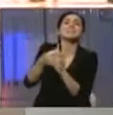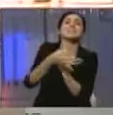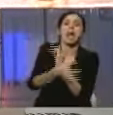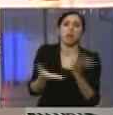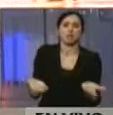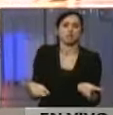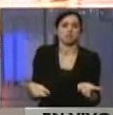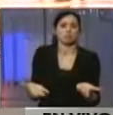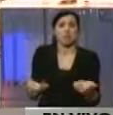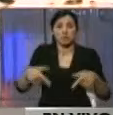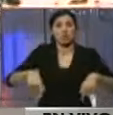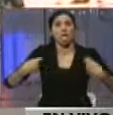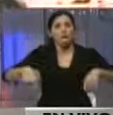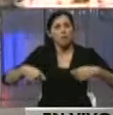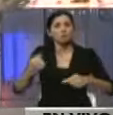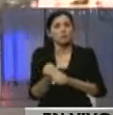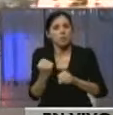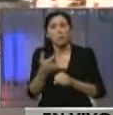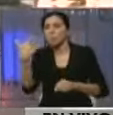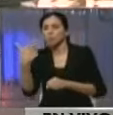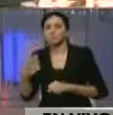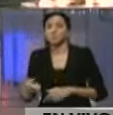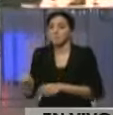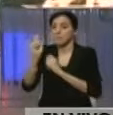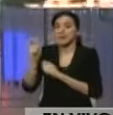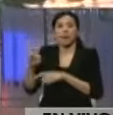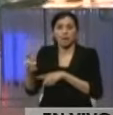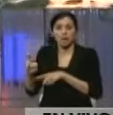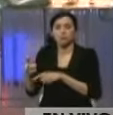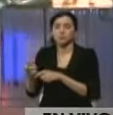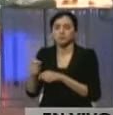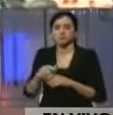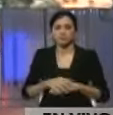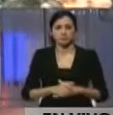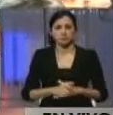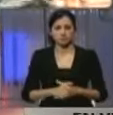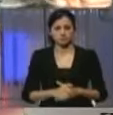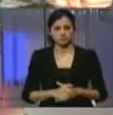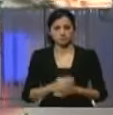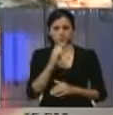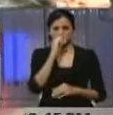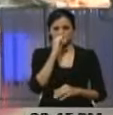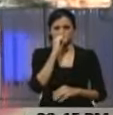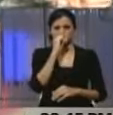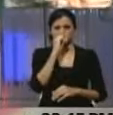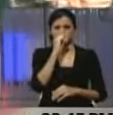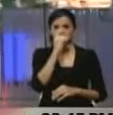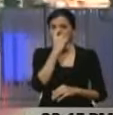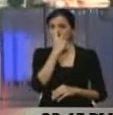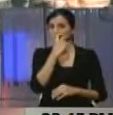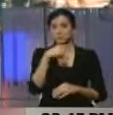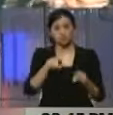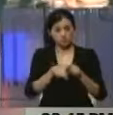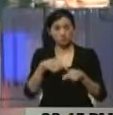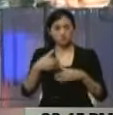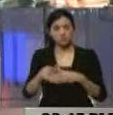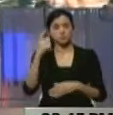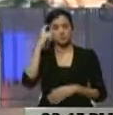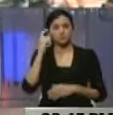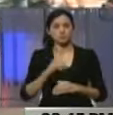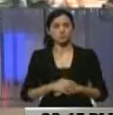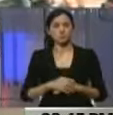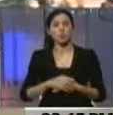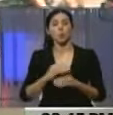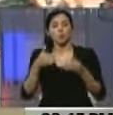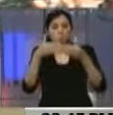cuesta invertir para ir a pescarlo y que lo traen nuestros pescadores de allá. Igualmente, en los próximos días, bueno, el buque Gran